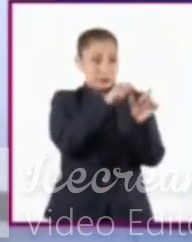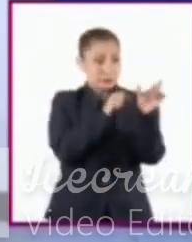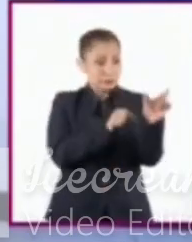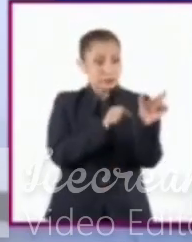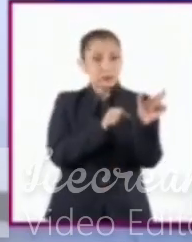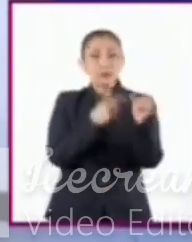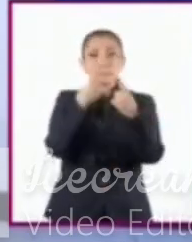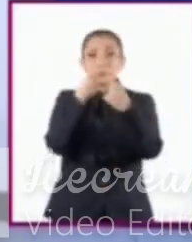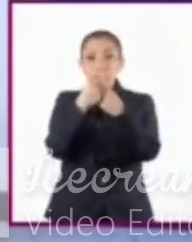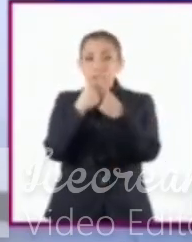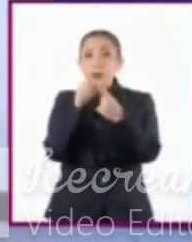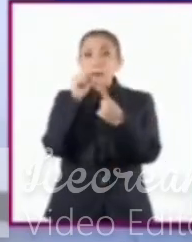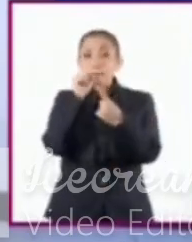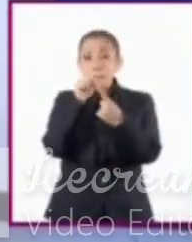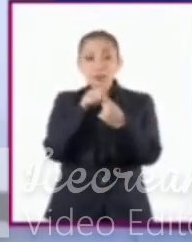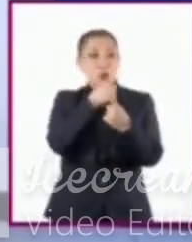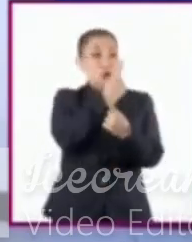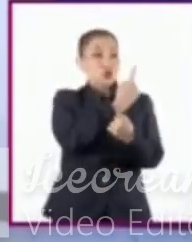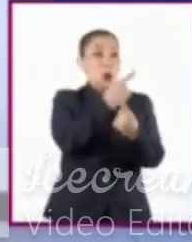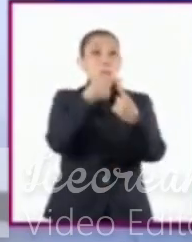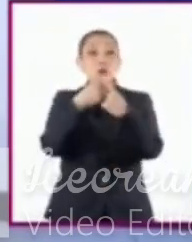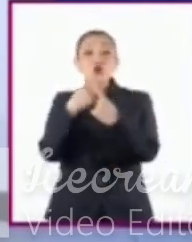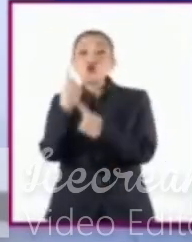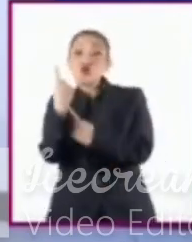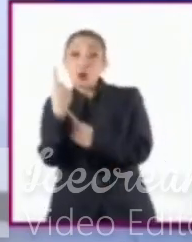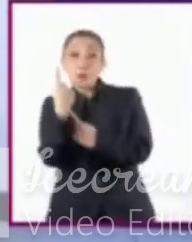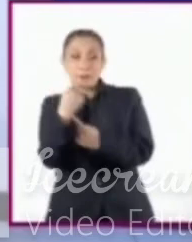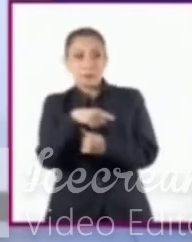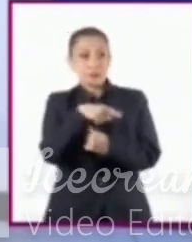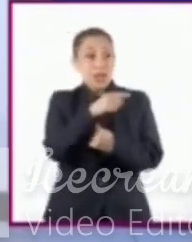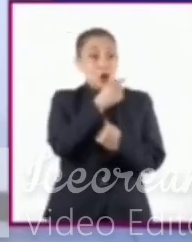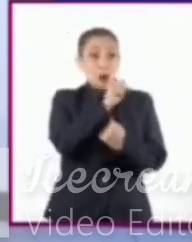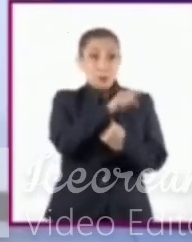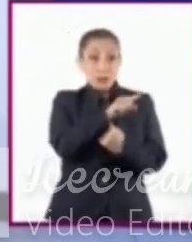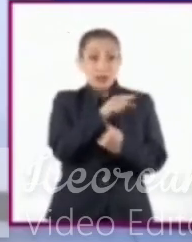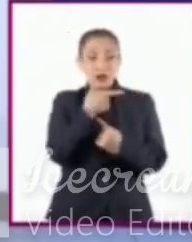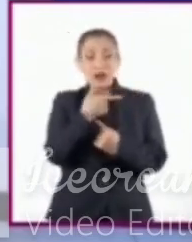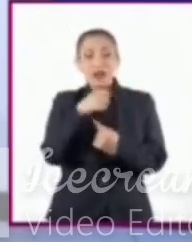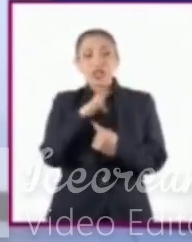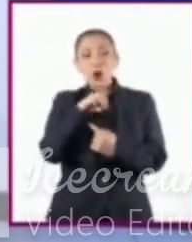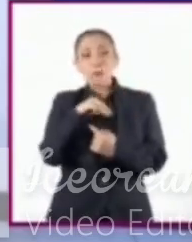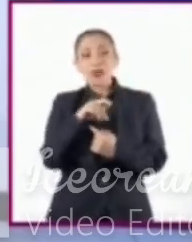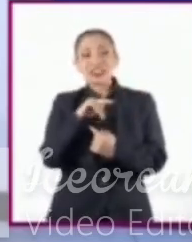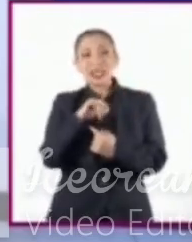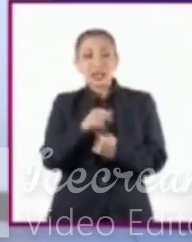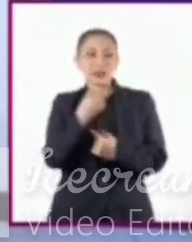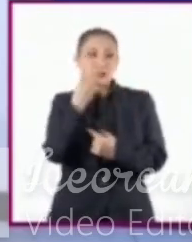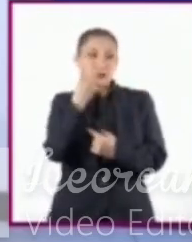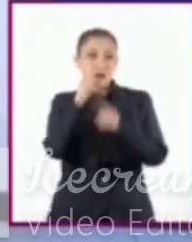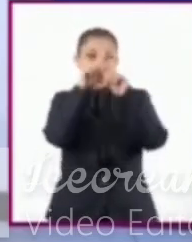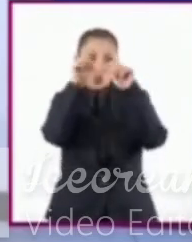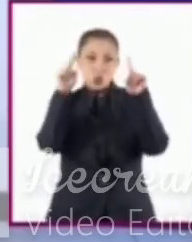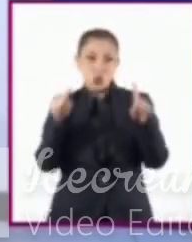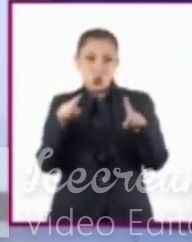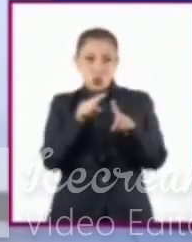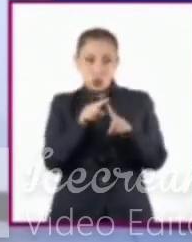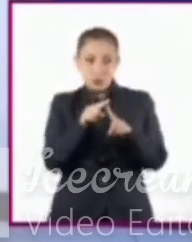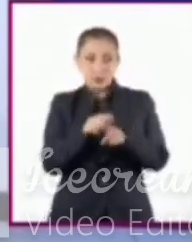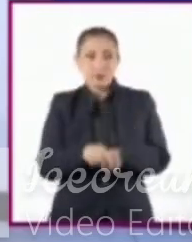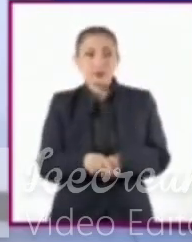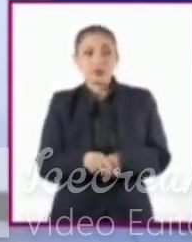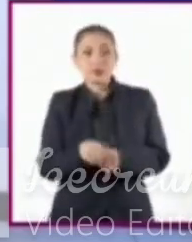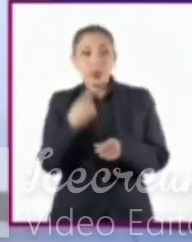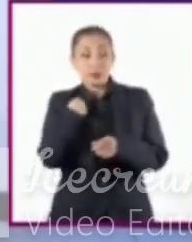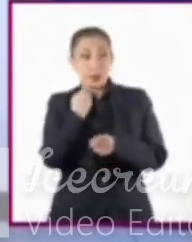significa multiplicar 1 por 1. Pero si estas unidades son geométricas, se forma un cuadrado. Si se eleva